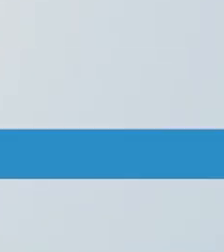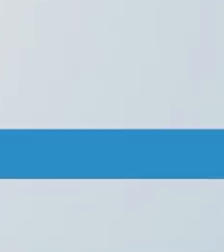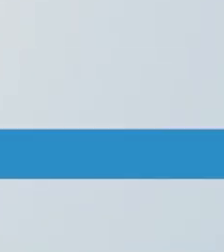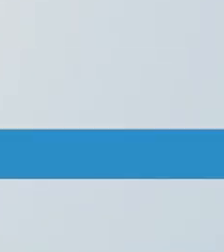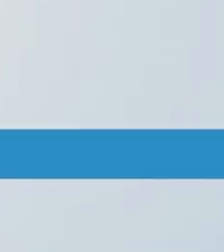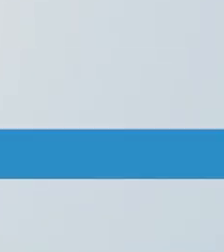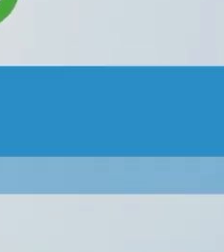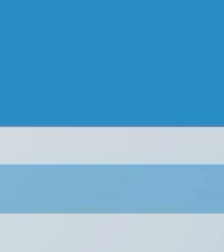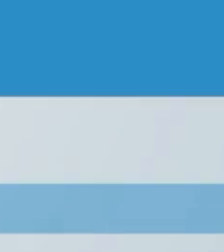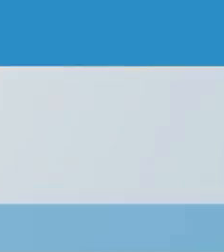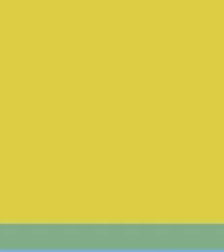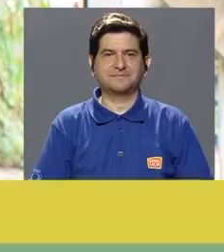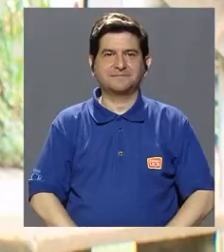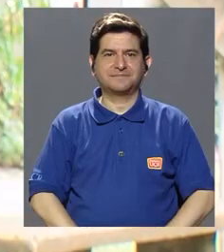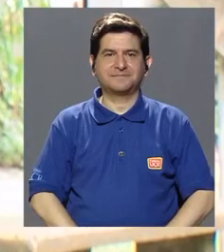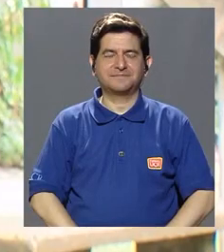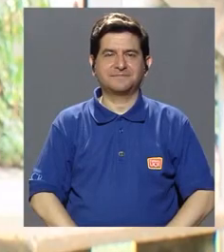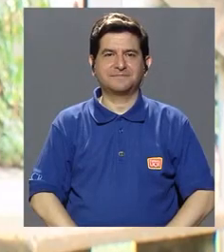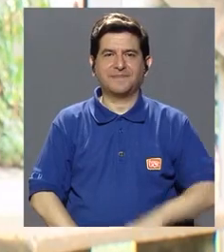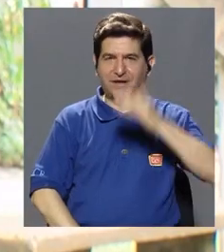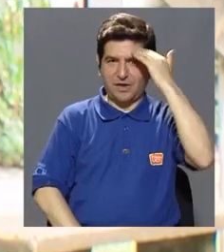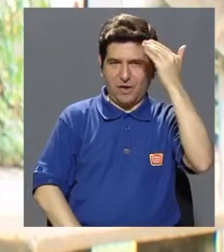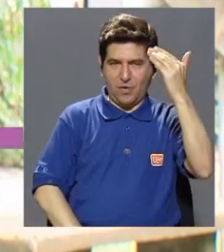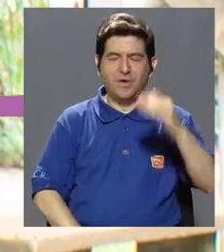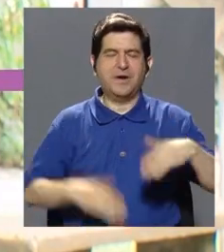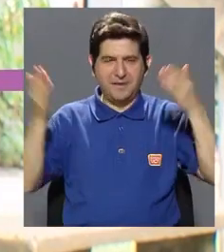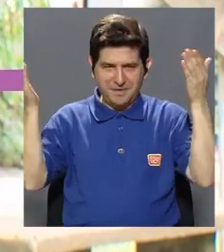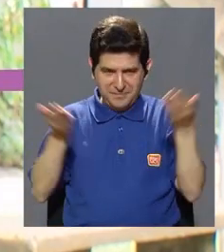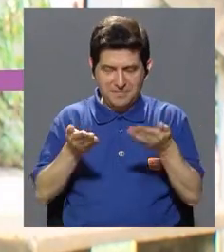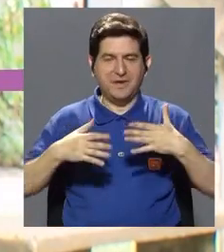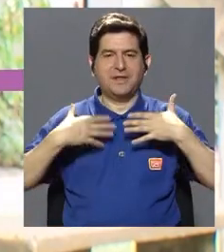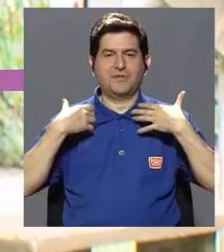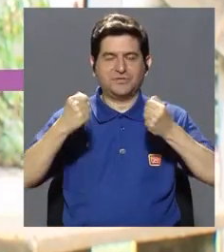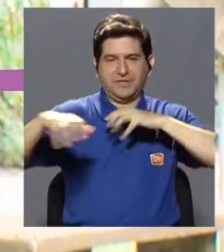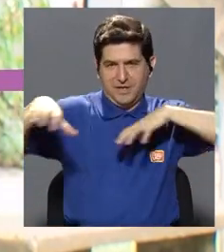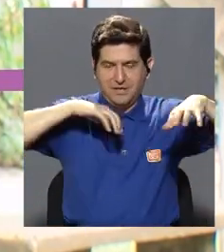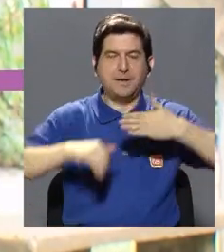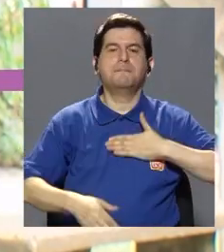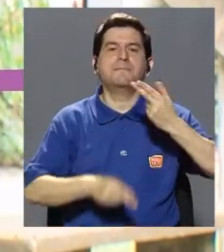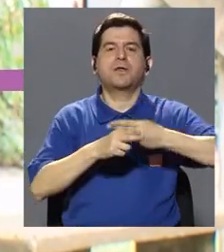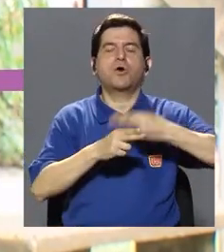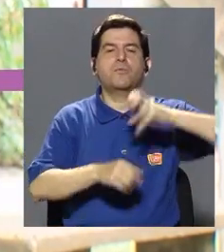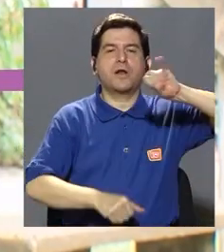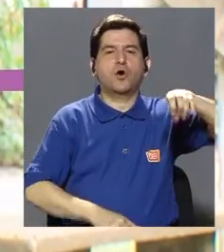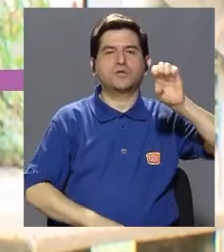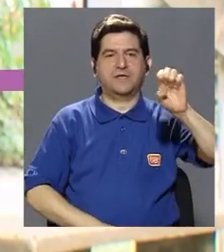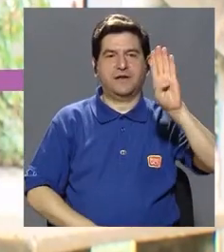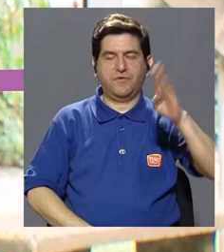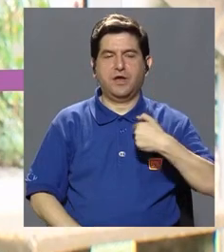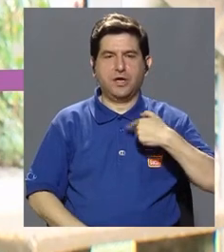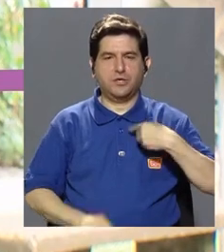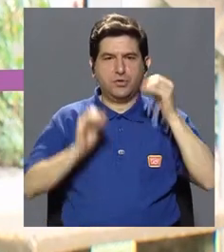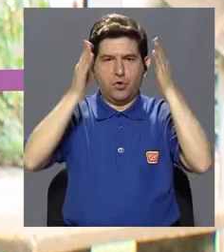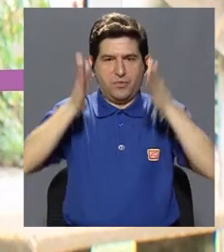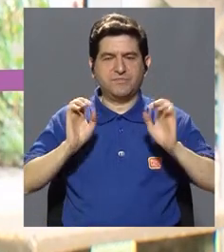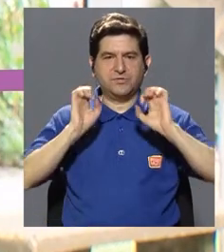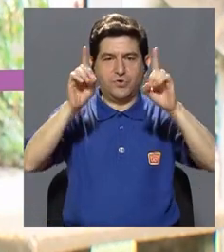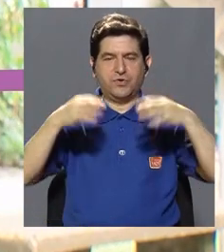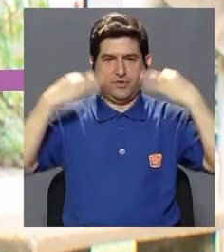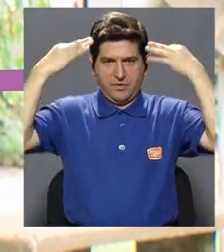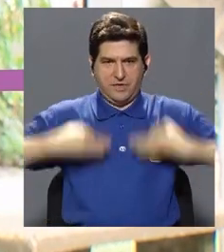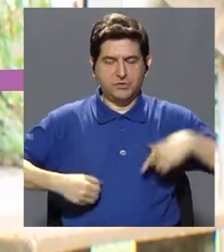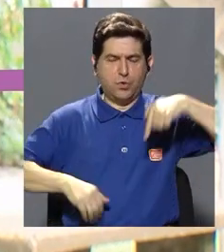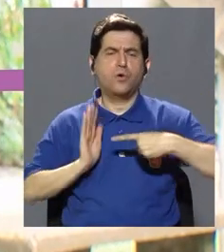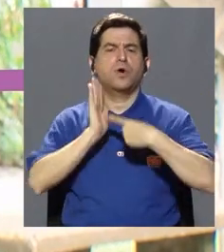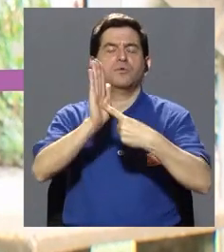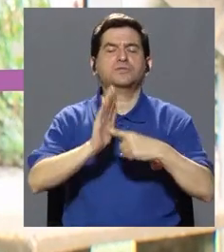Hola, bienvenidos a Salud Movimiento, Mi nombre es José Enrique Brenes, soy educador físico y el día